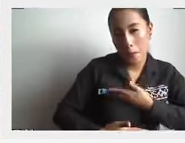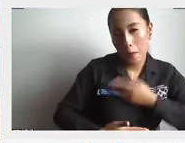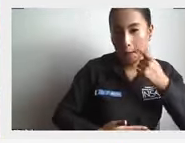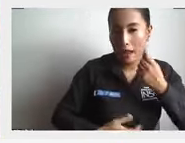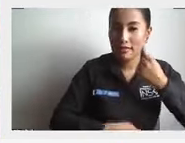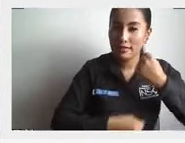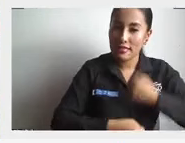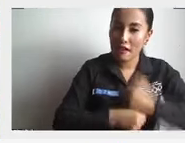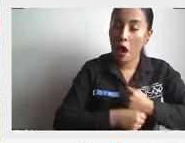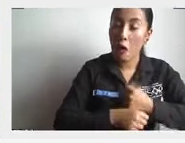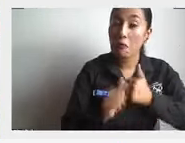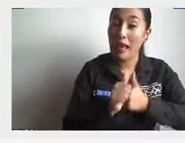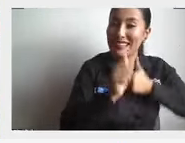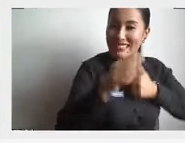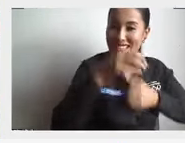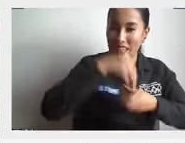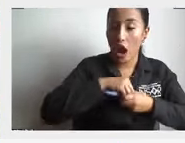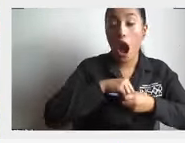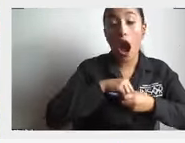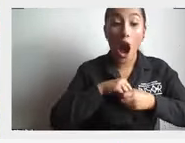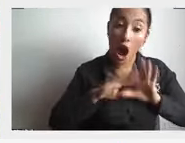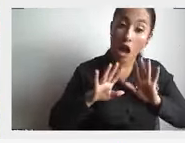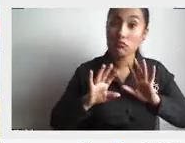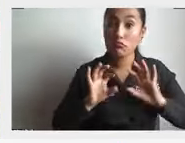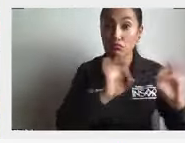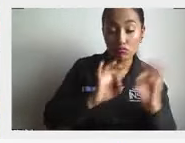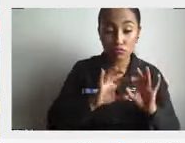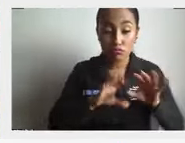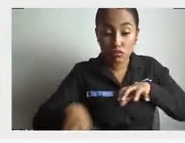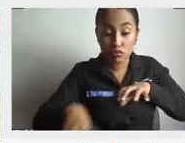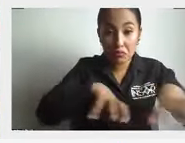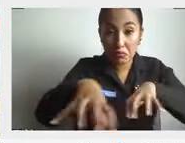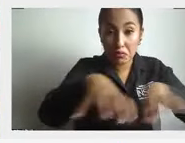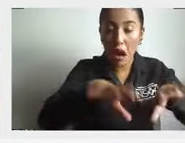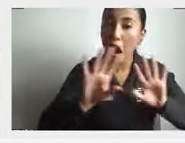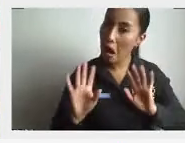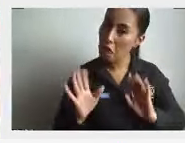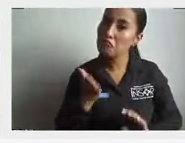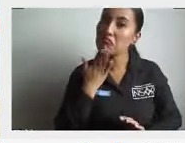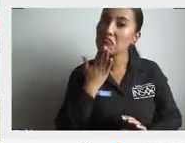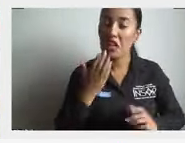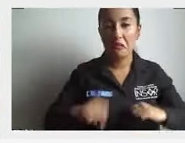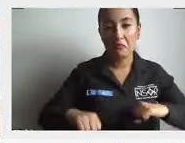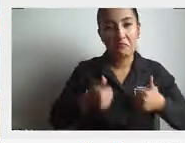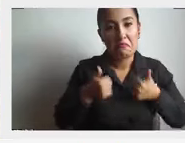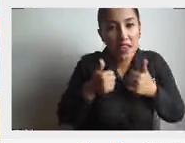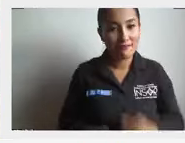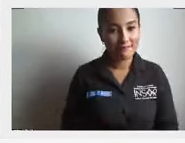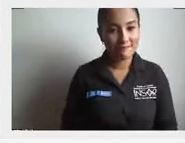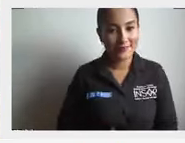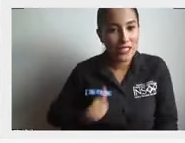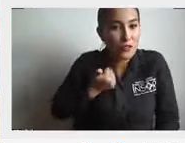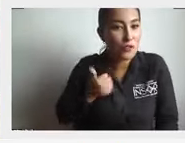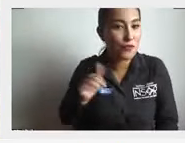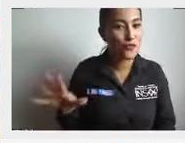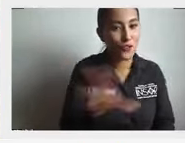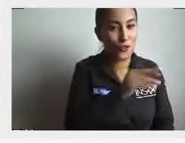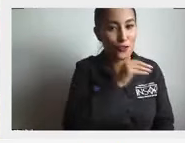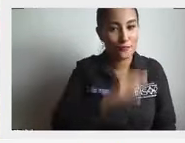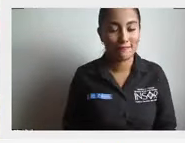más adecuado. Entonces, básicamente es eso, aprovechar esto para ver en el requerimiento una